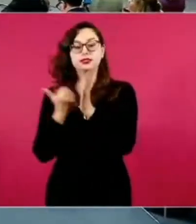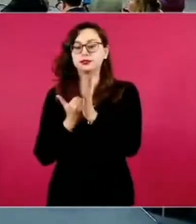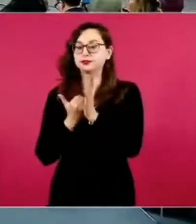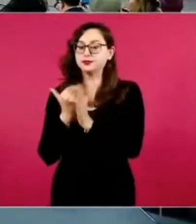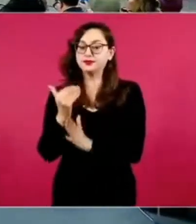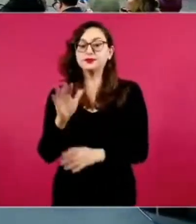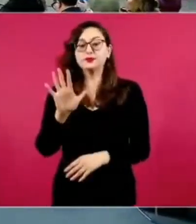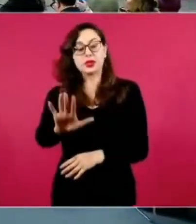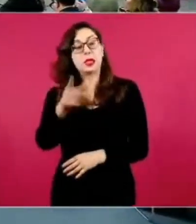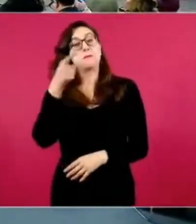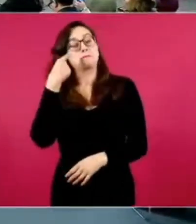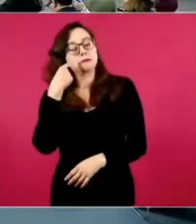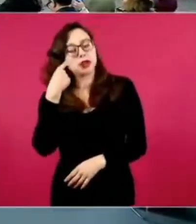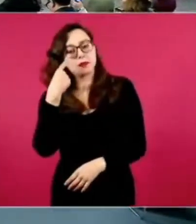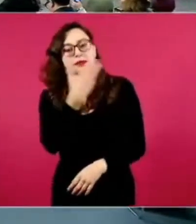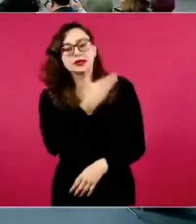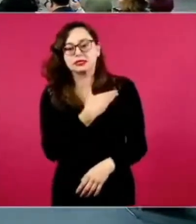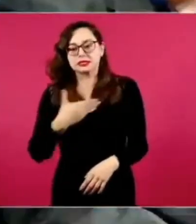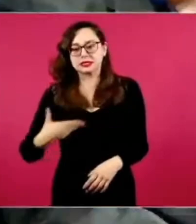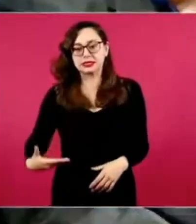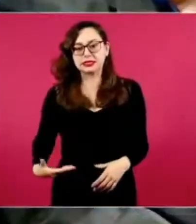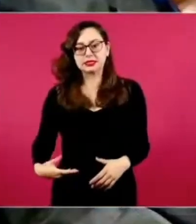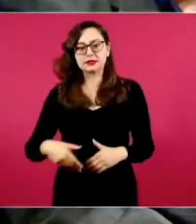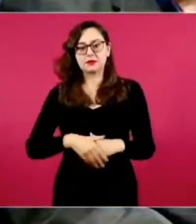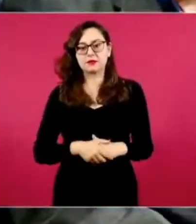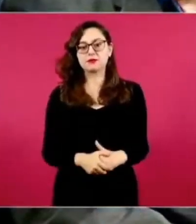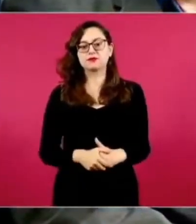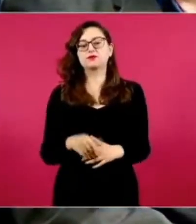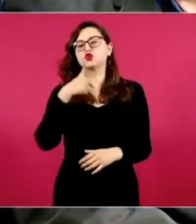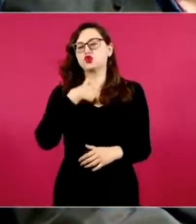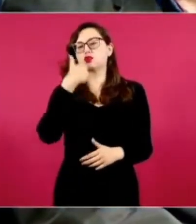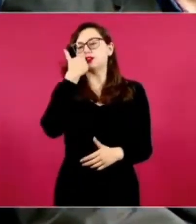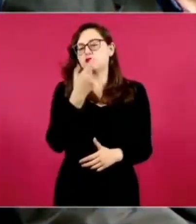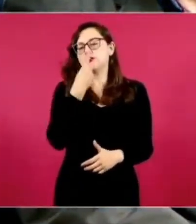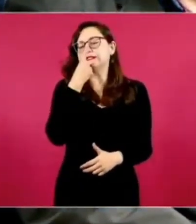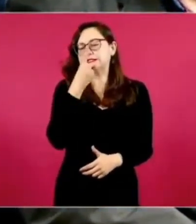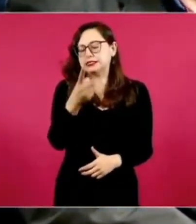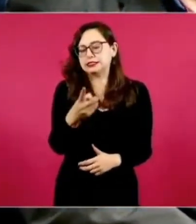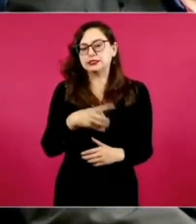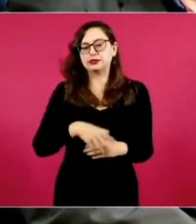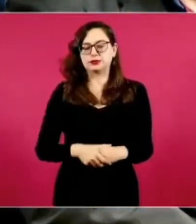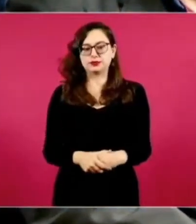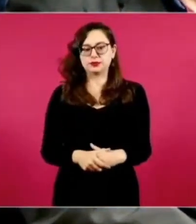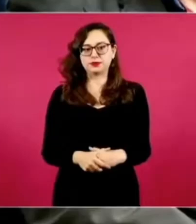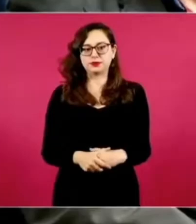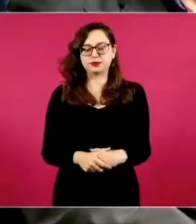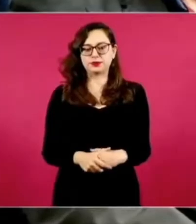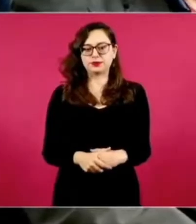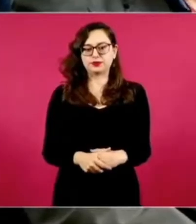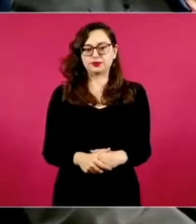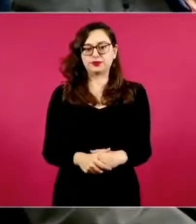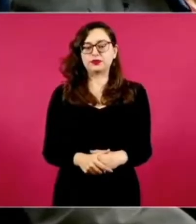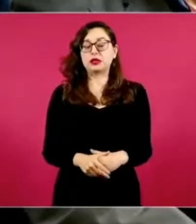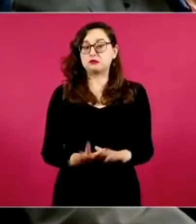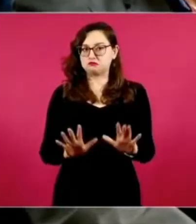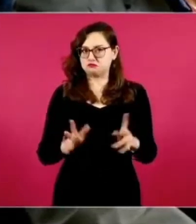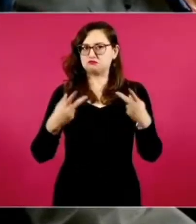presidente, yo lo único que le comento, y se lo digo de forma ya